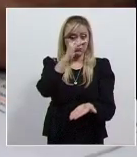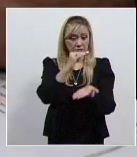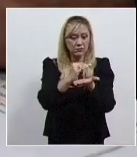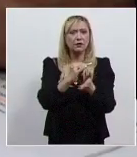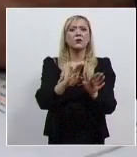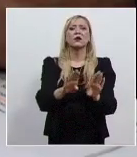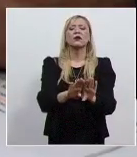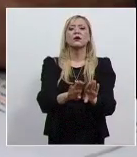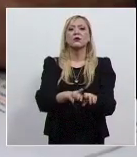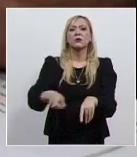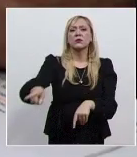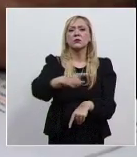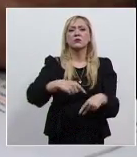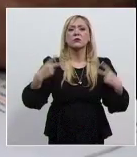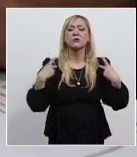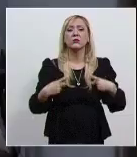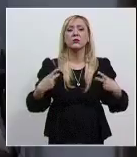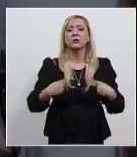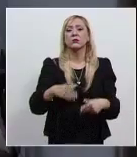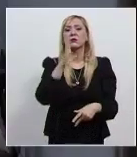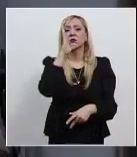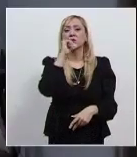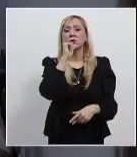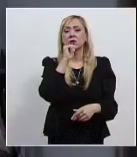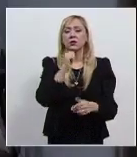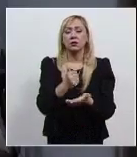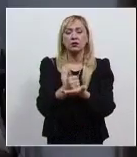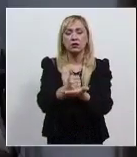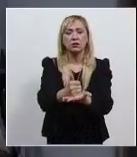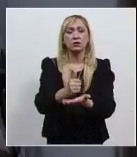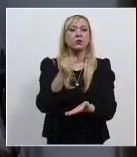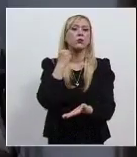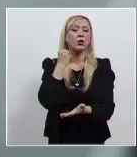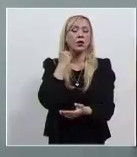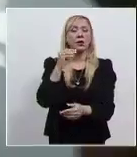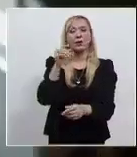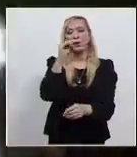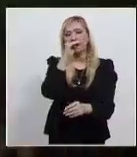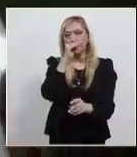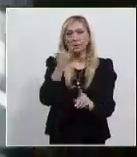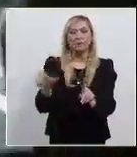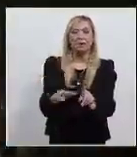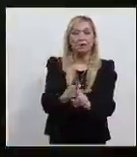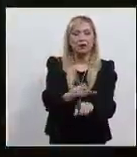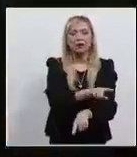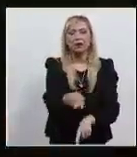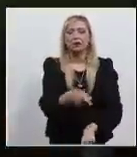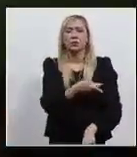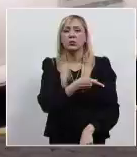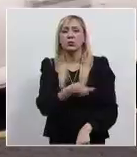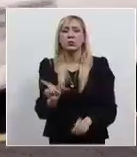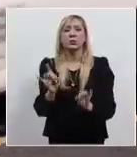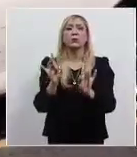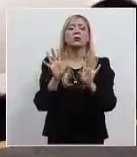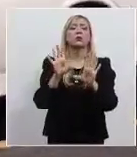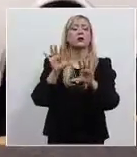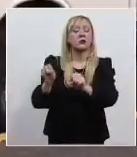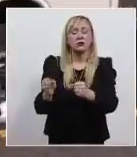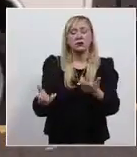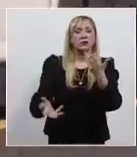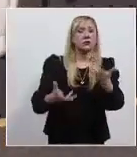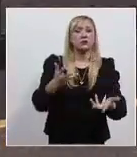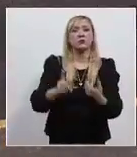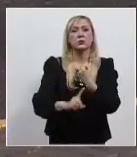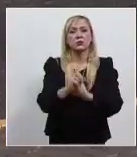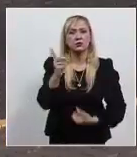nuevo sistema penal y ya no se podrá brindar asesoría legal gratuita a personas pobres en conflicto con la ley. Se estima que